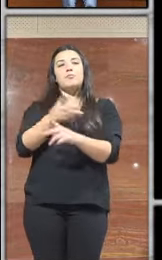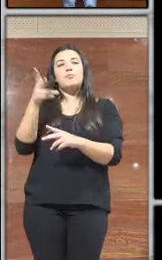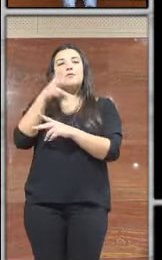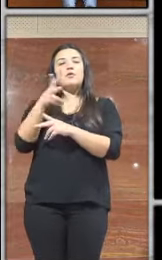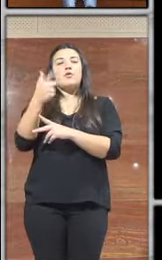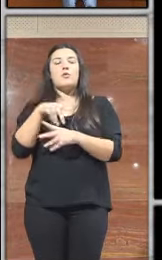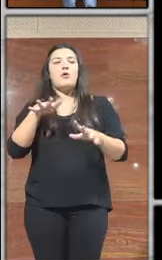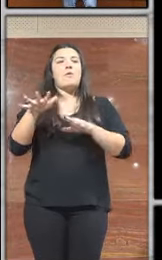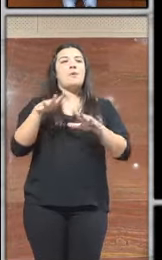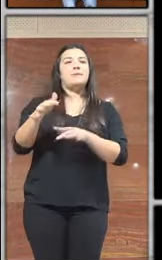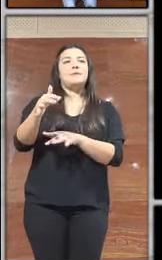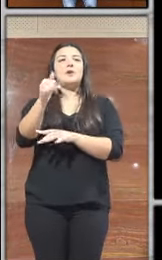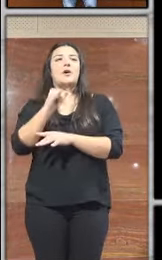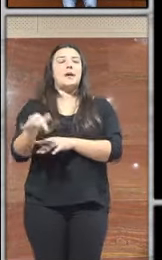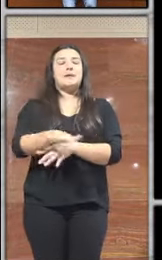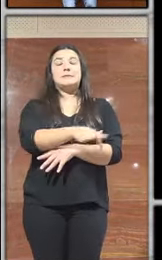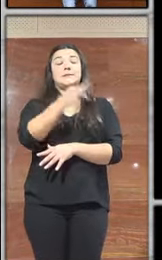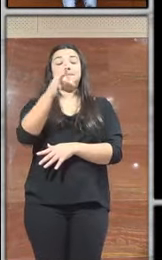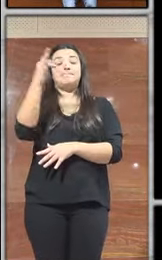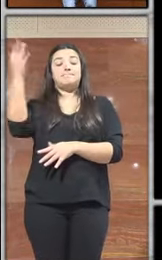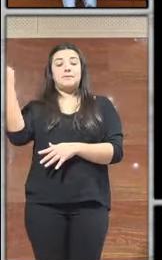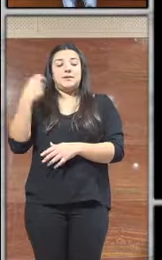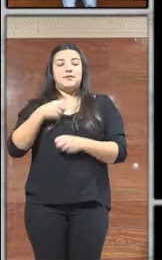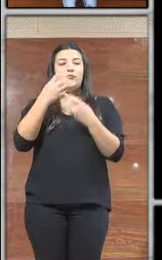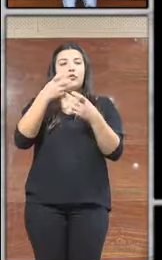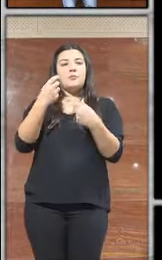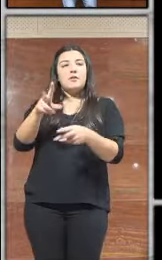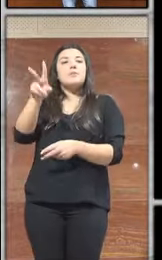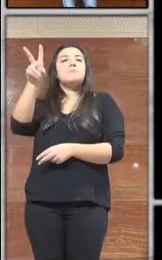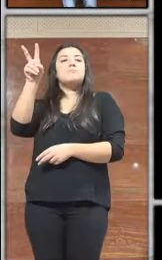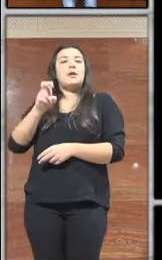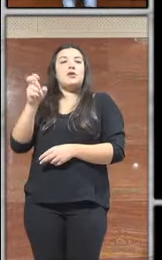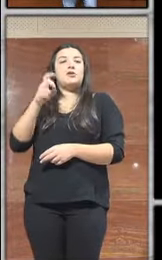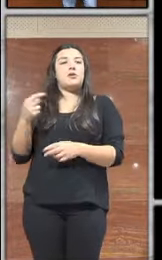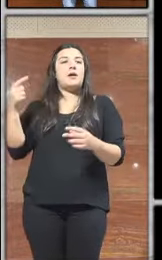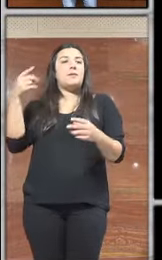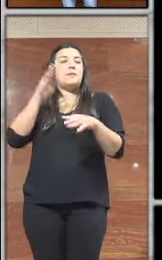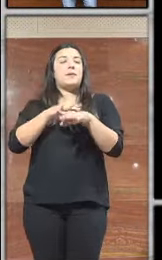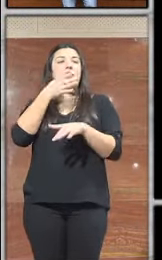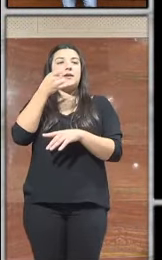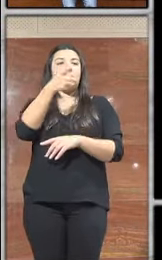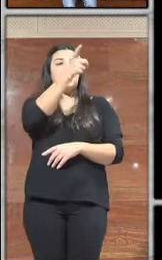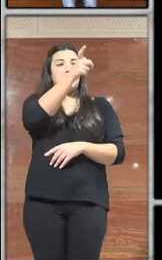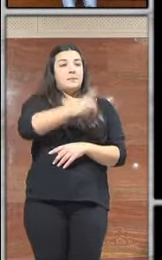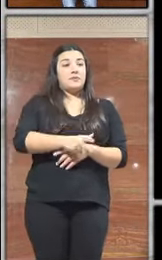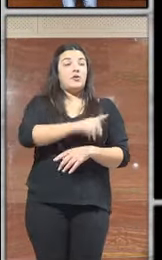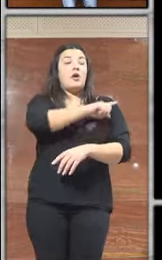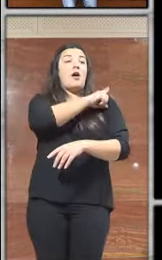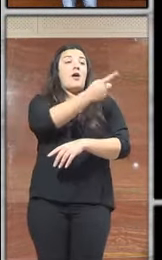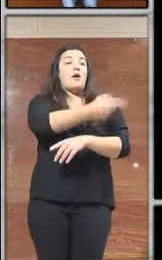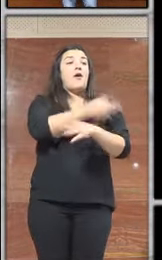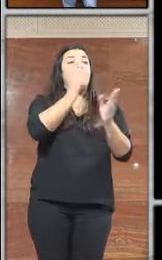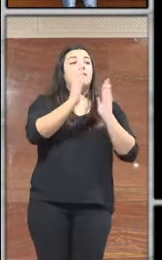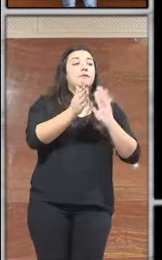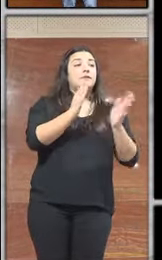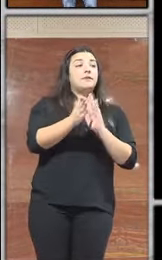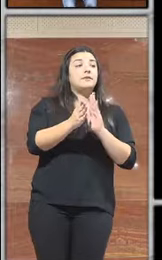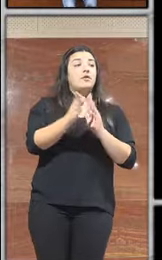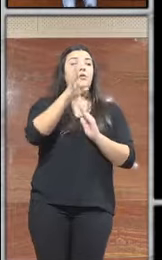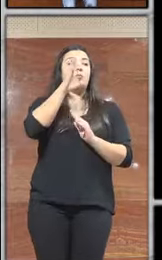movimiento y demás pues luego te puede incluso aportar información valiosa para el fisio sin que sea una actividad de una